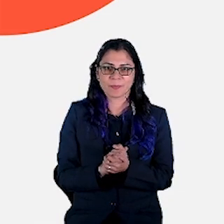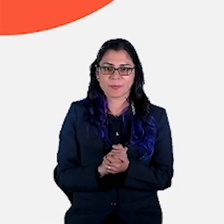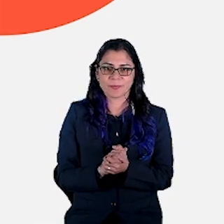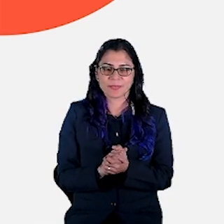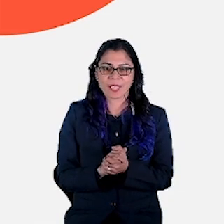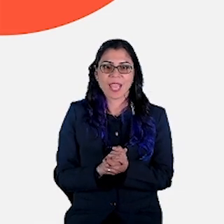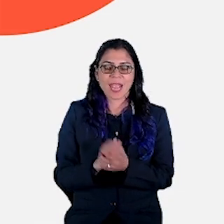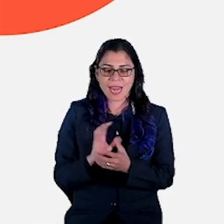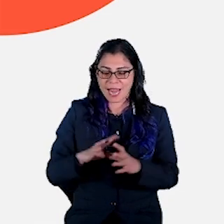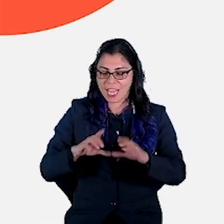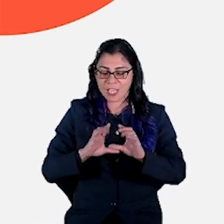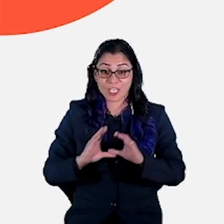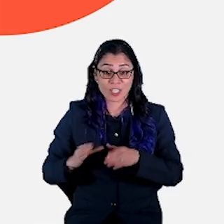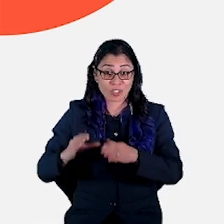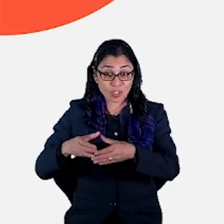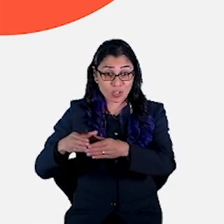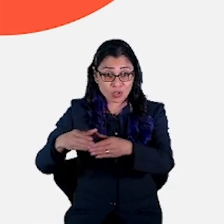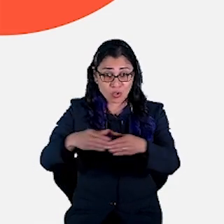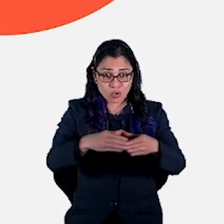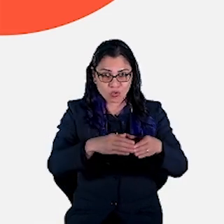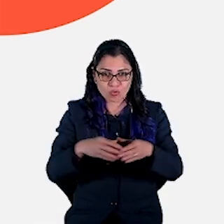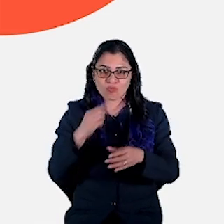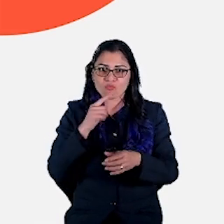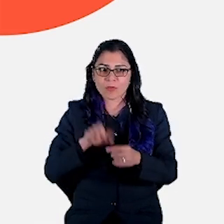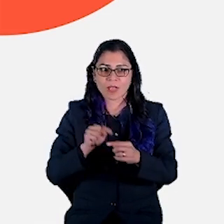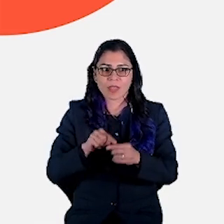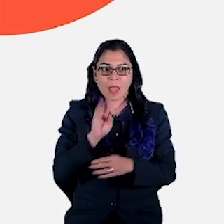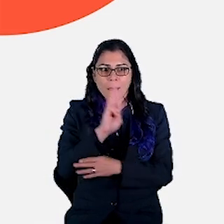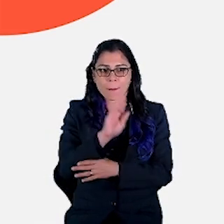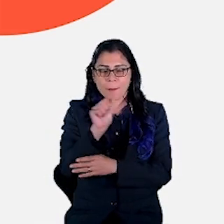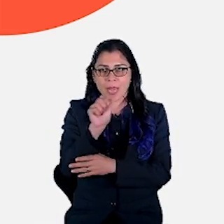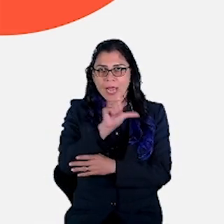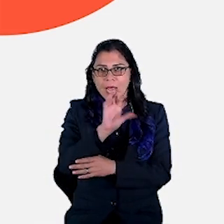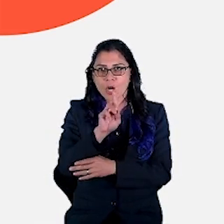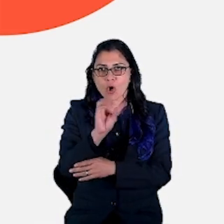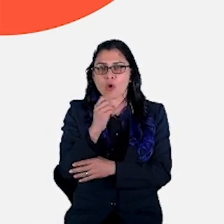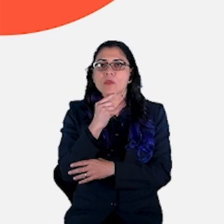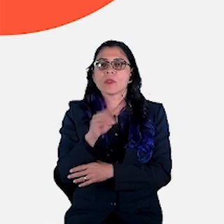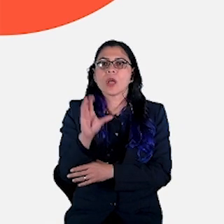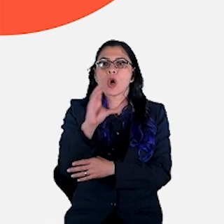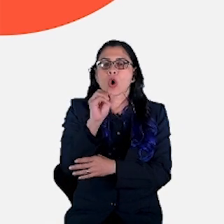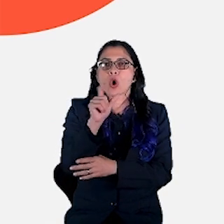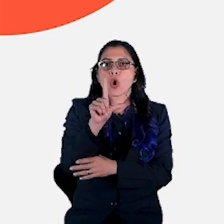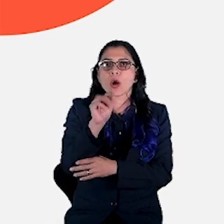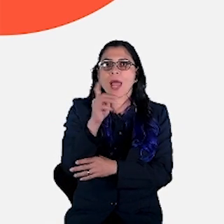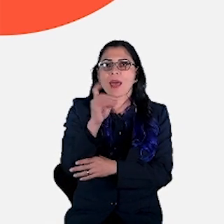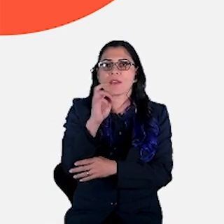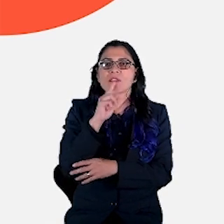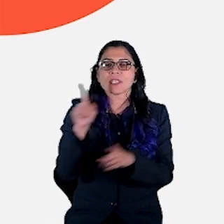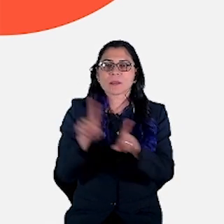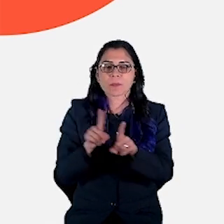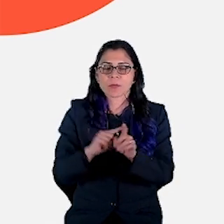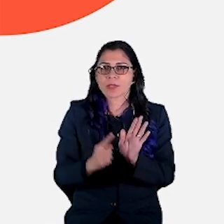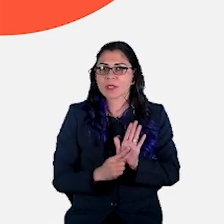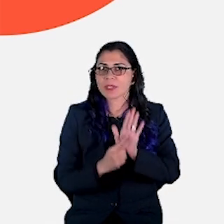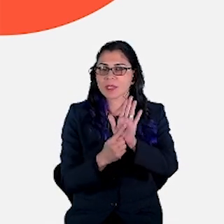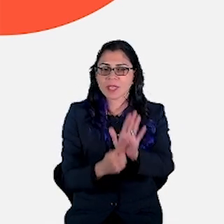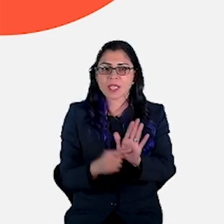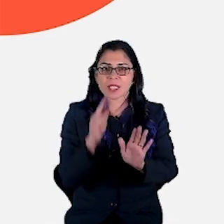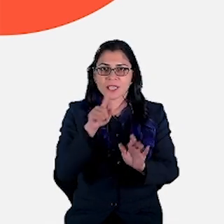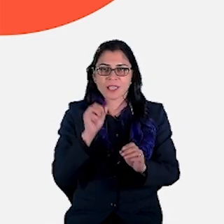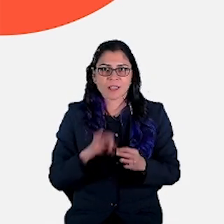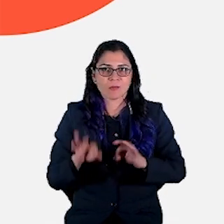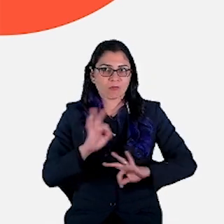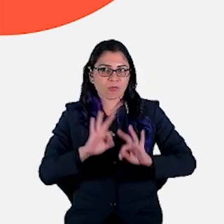la isla de barro calorado es una de los territorios más intensamente estudiados la presencia de smithsonia